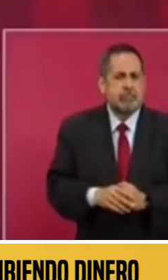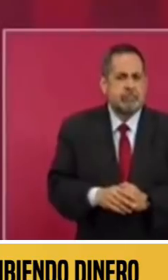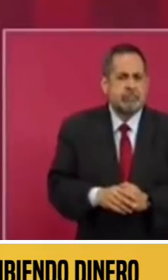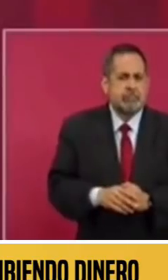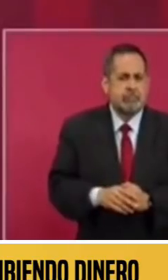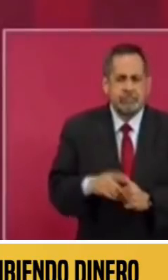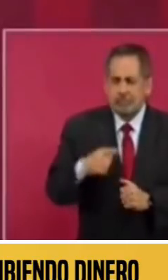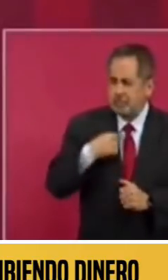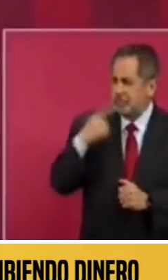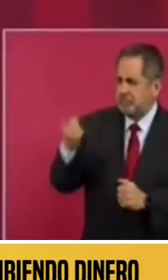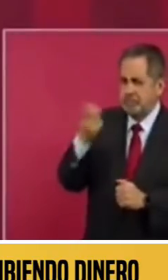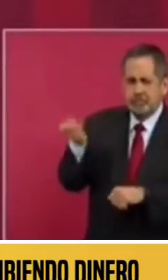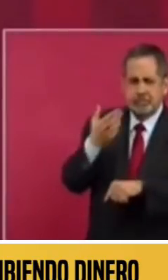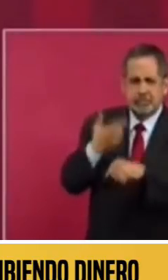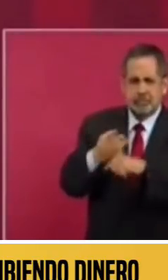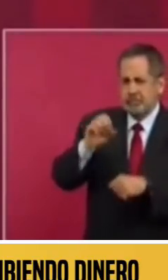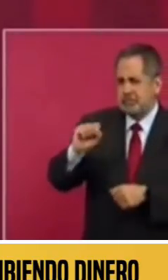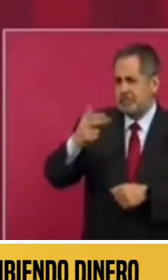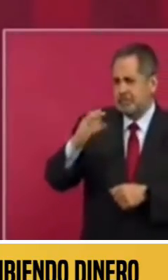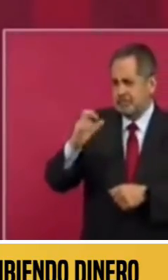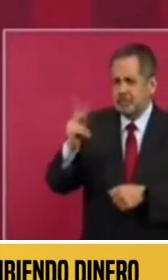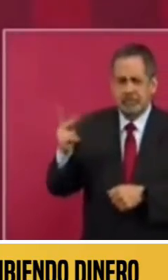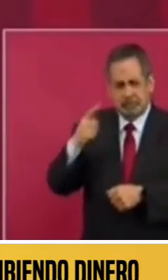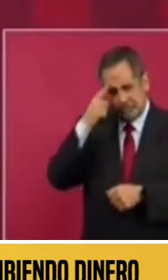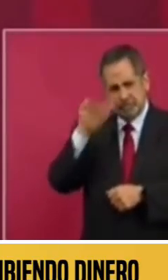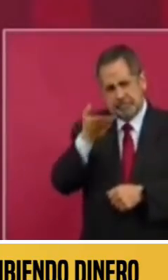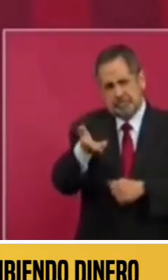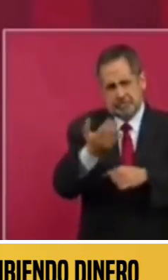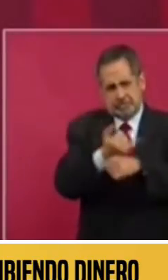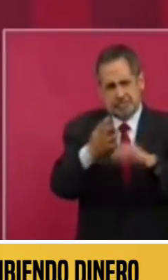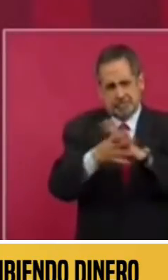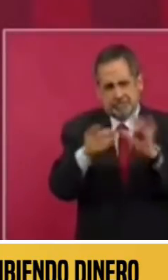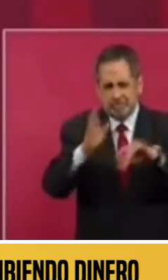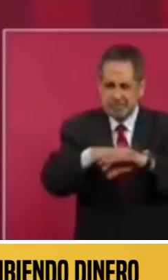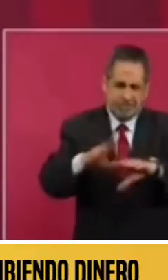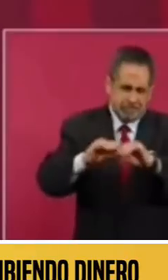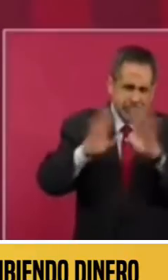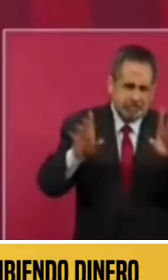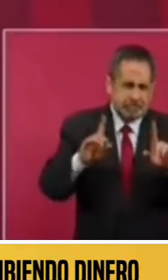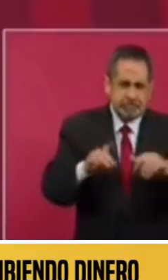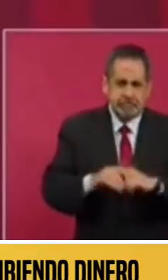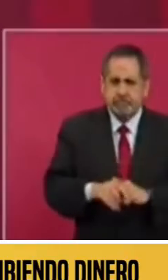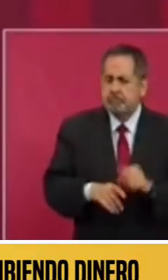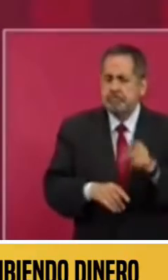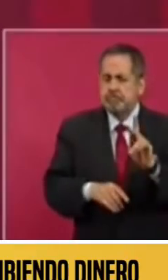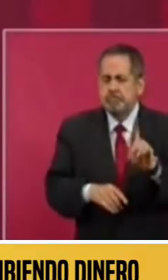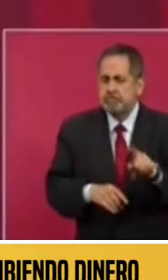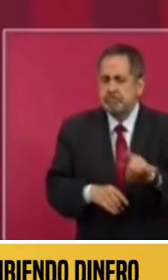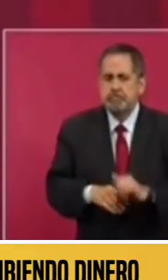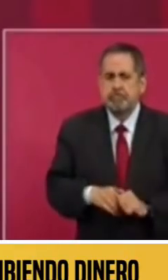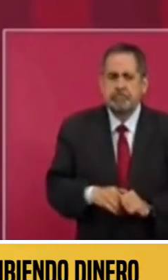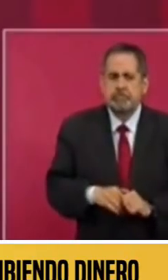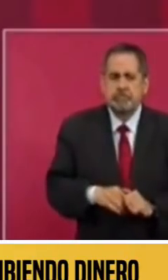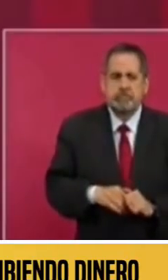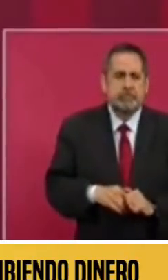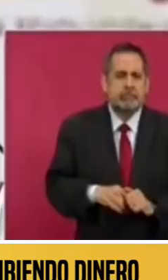le voy a pedir al secretario de hacienda que informe xurés para que sea más claro pero